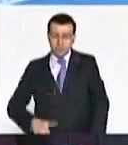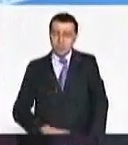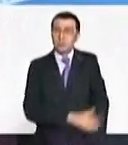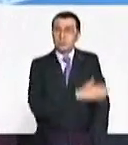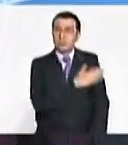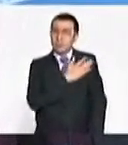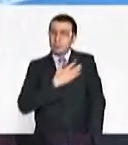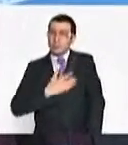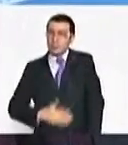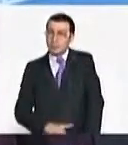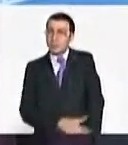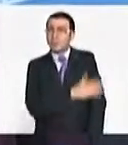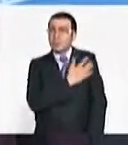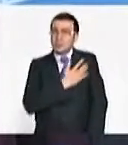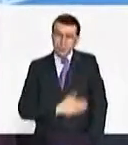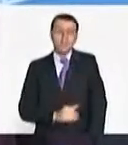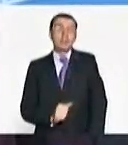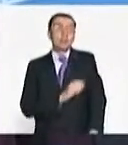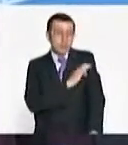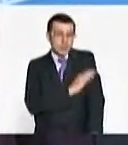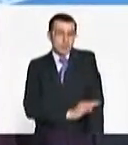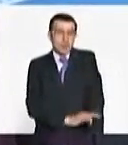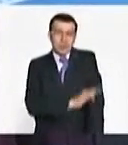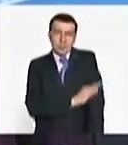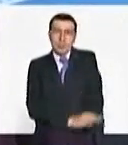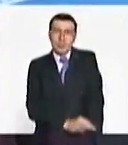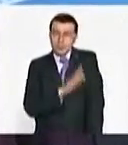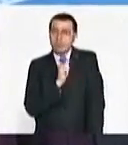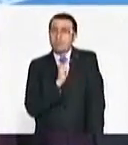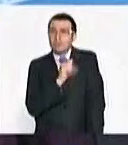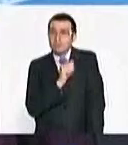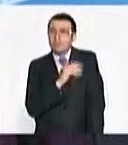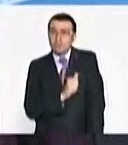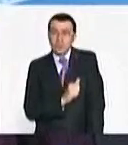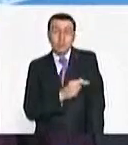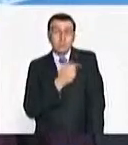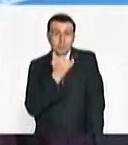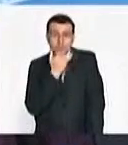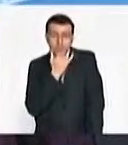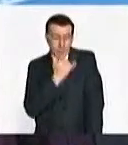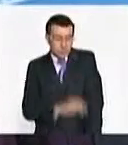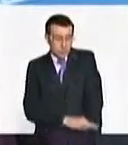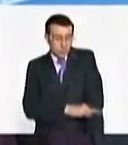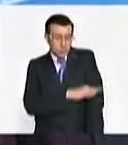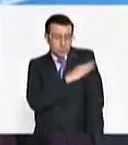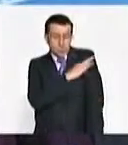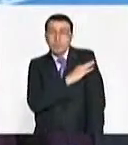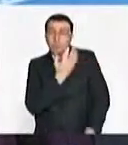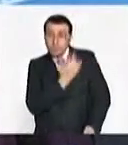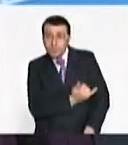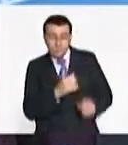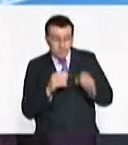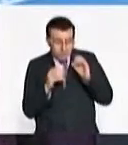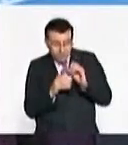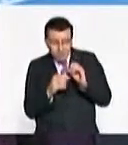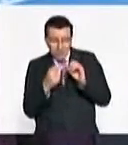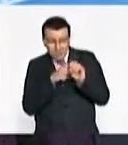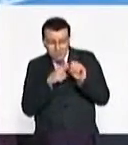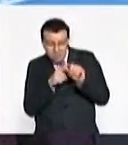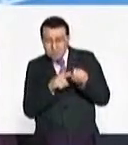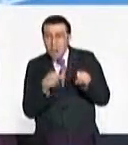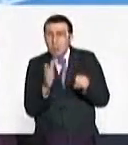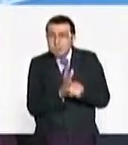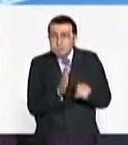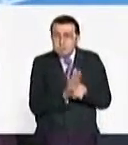por todo nuestro torrente sanguíneo, a depositarse en las placas, haciendo placas de colesterol en nuestra circulación y haciéndonos predispuestos a tener infartos,